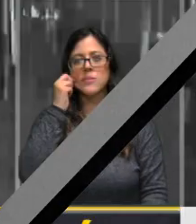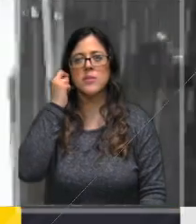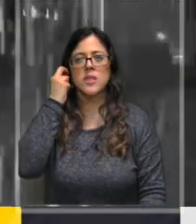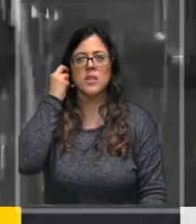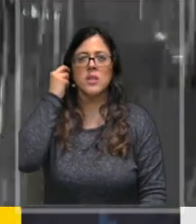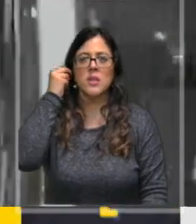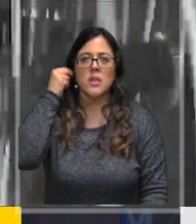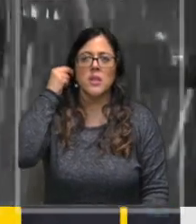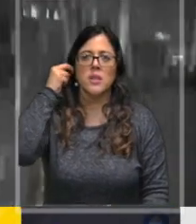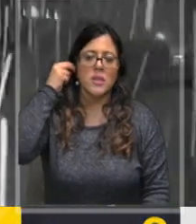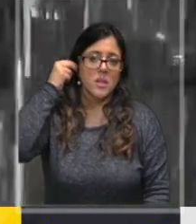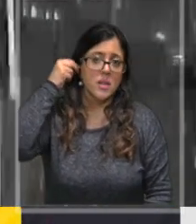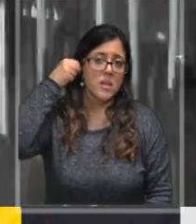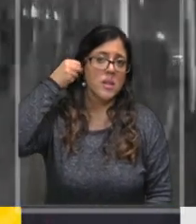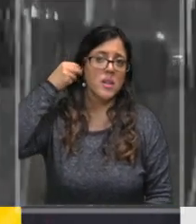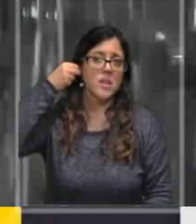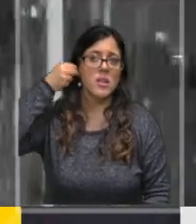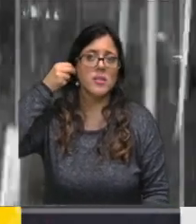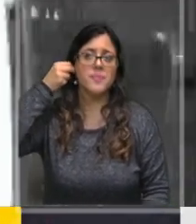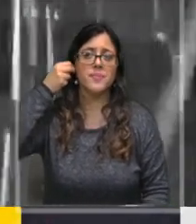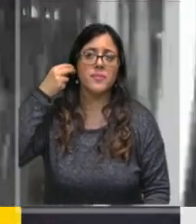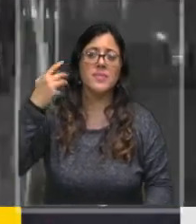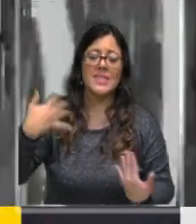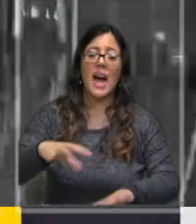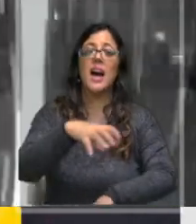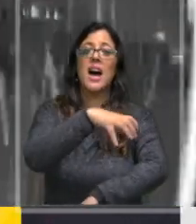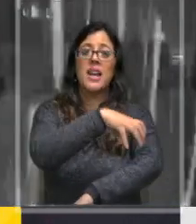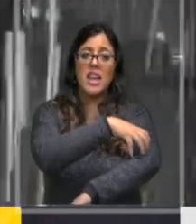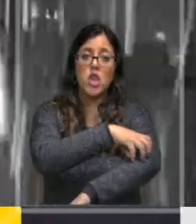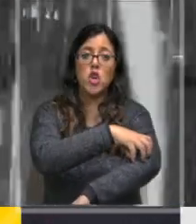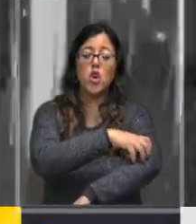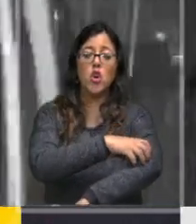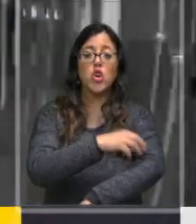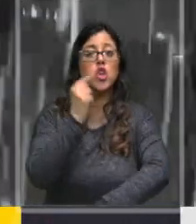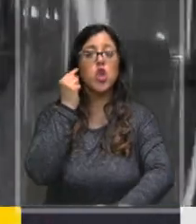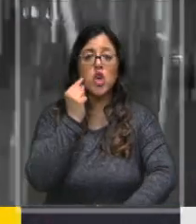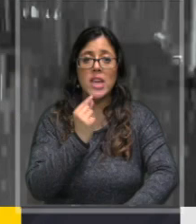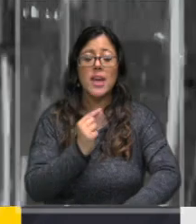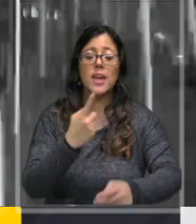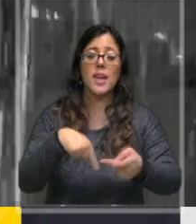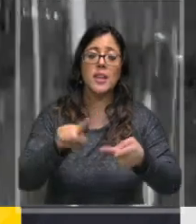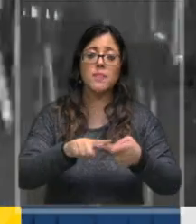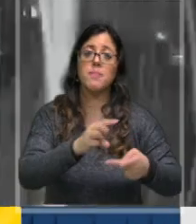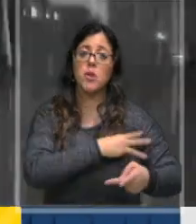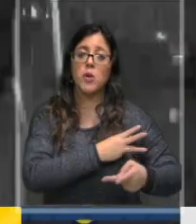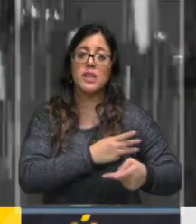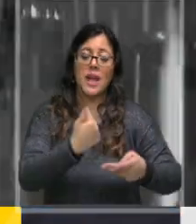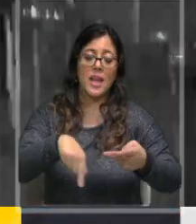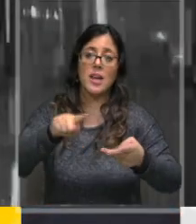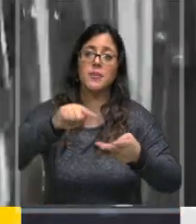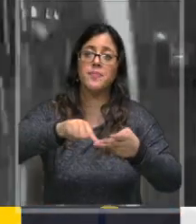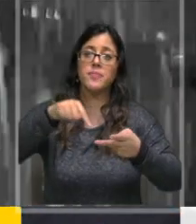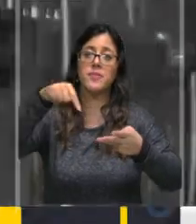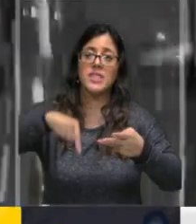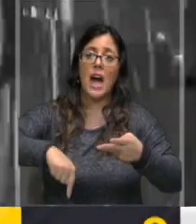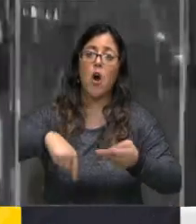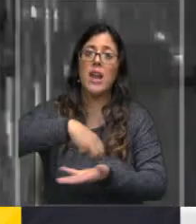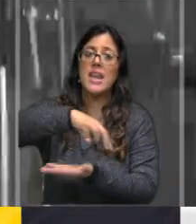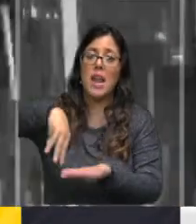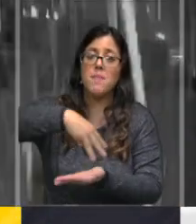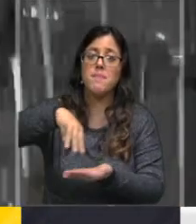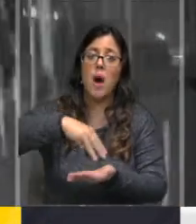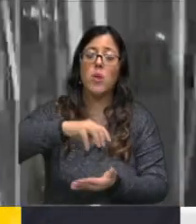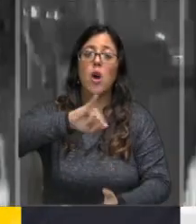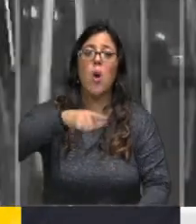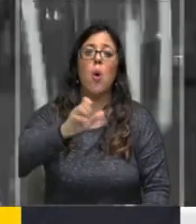Hemos estado en la región de O'Higgins, estamos en la región metropolitana, vamos a la región del Maule. Exactamente, Juan Pablo Benito está con nosotros. ¿Llueve en esa zona,